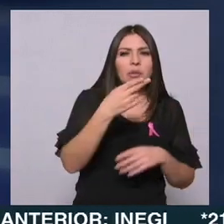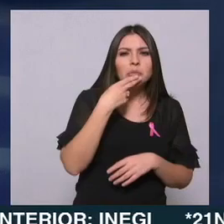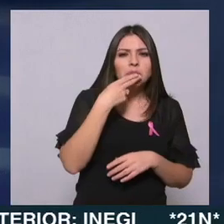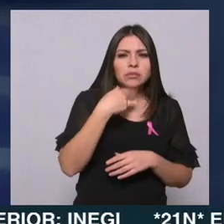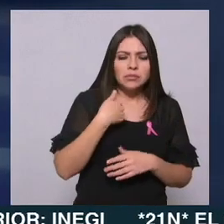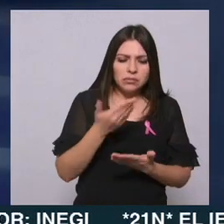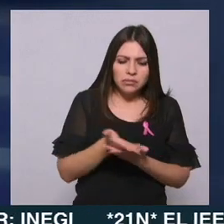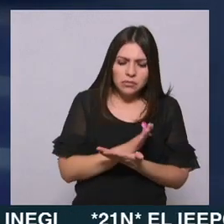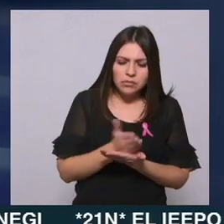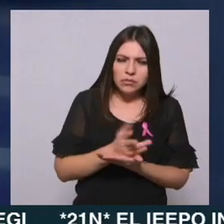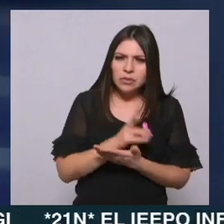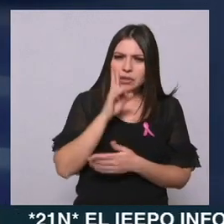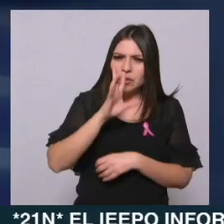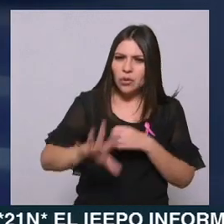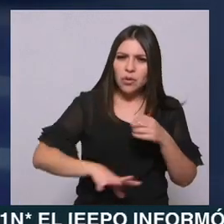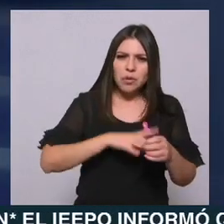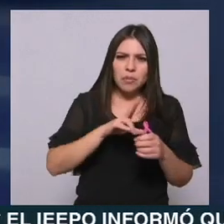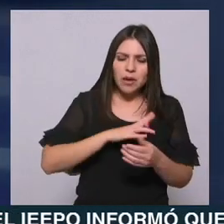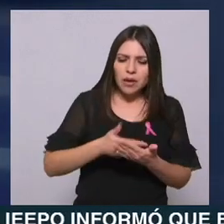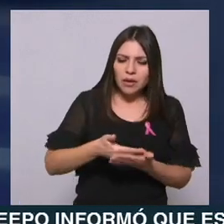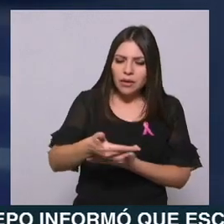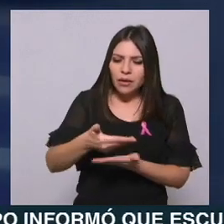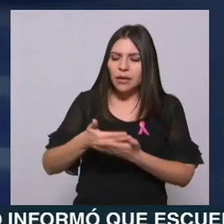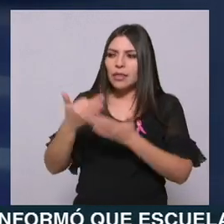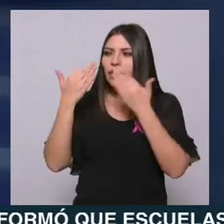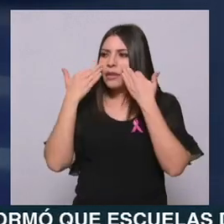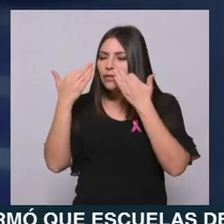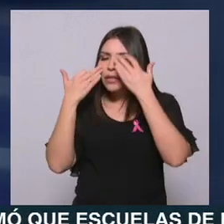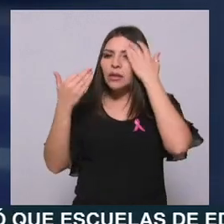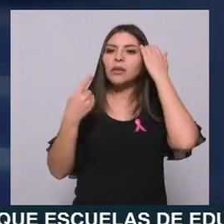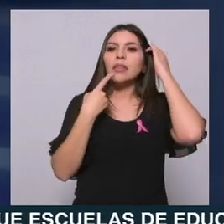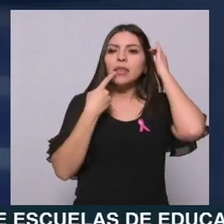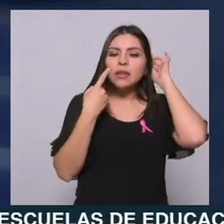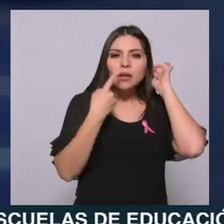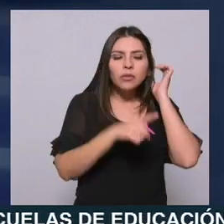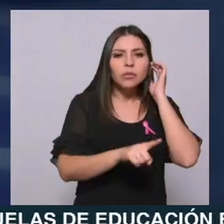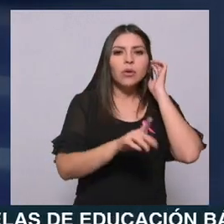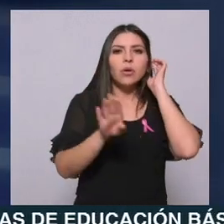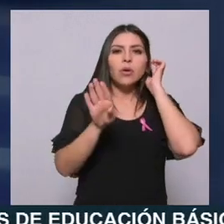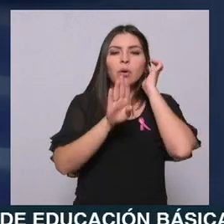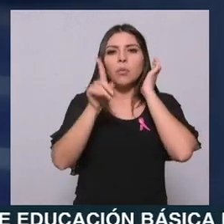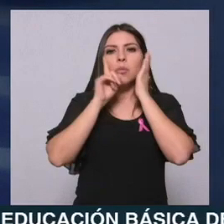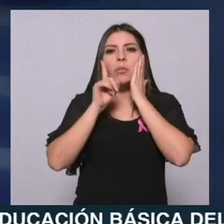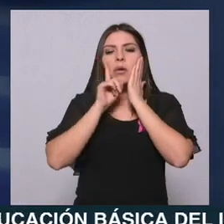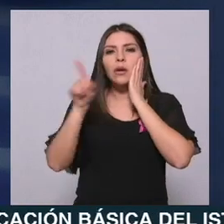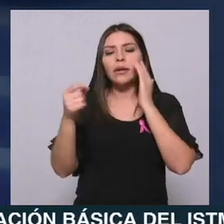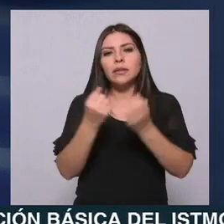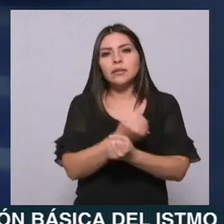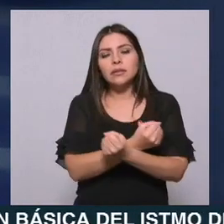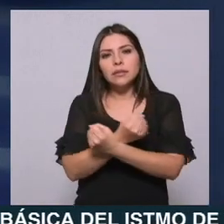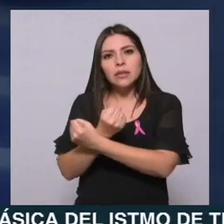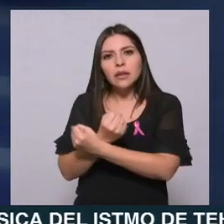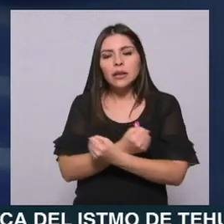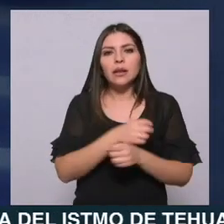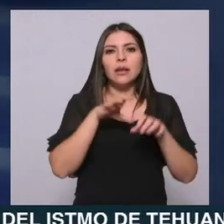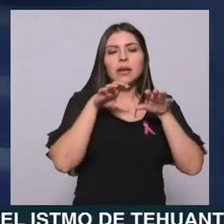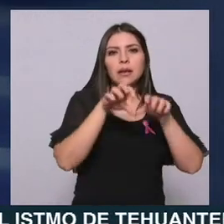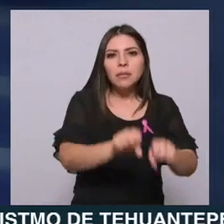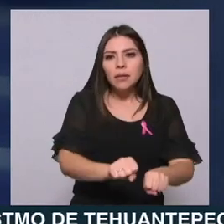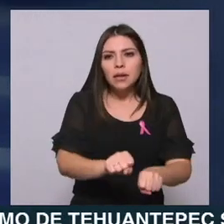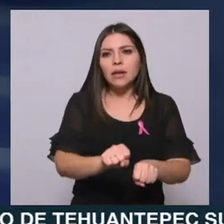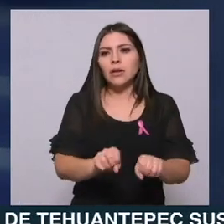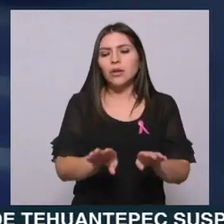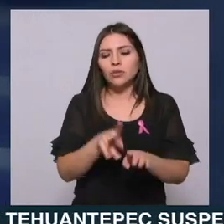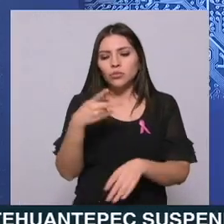completo, tiene todo, la denuncia, las testificaciones, la aprehensión de la esclava, cómo la llevan, lo que lleva